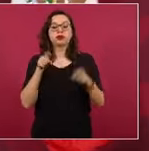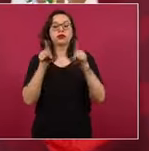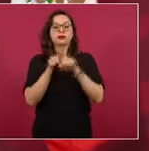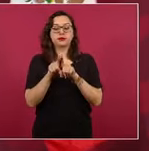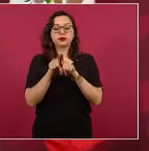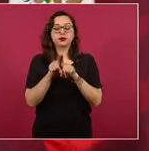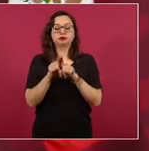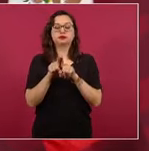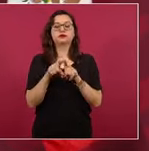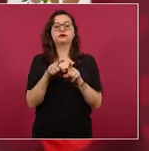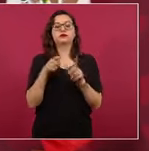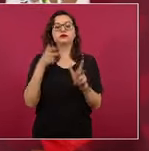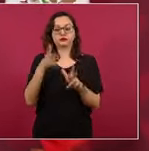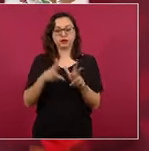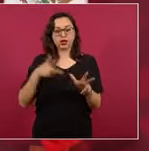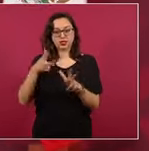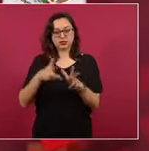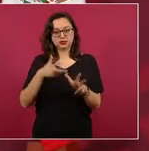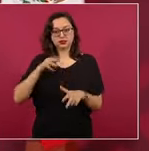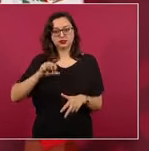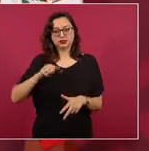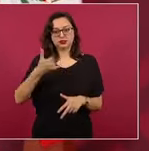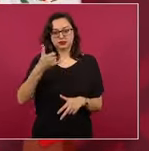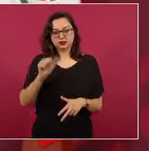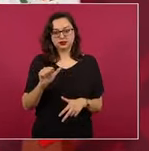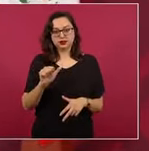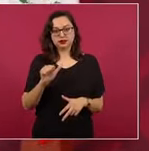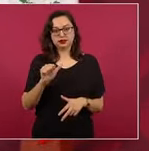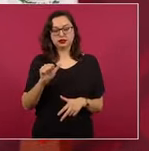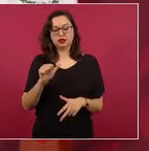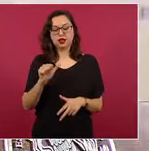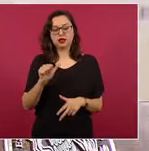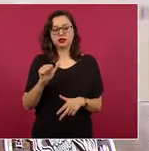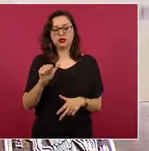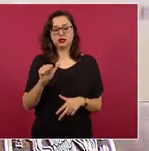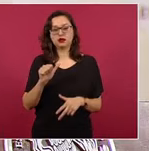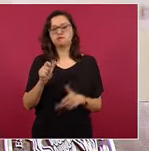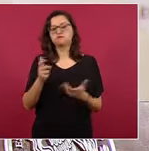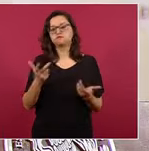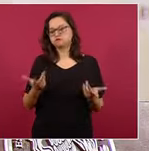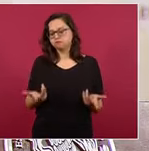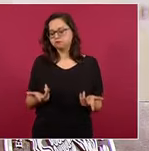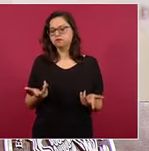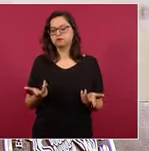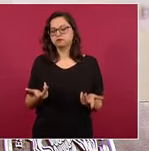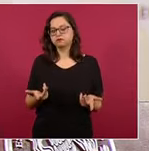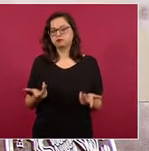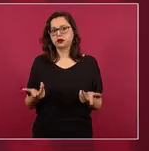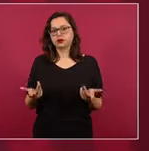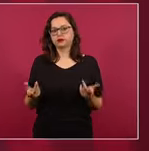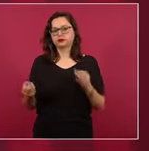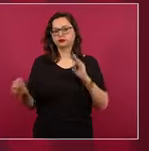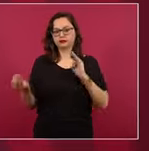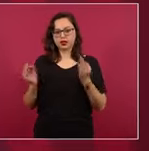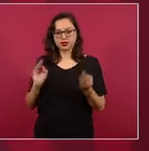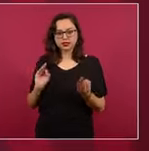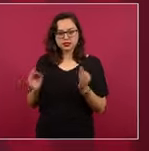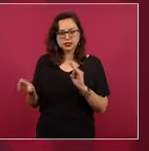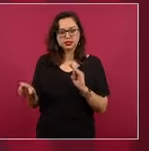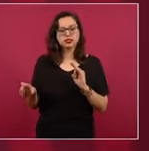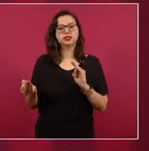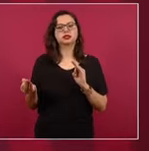con el Tren Maya va a quedar muy cerca de